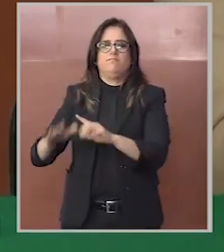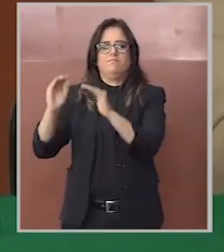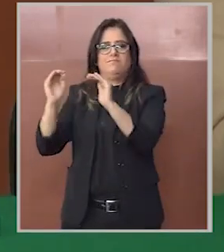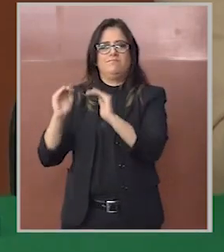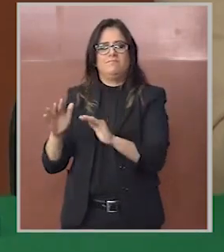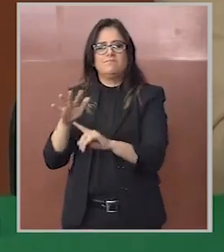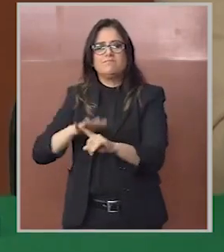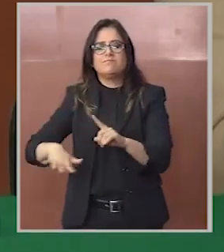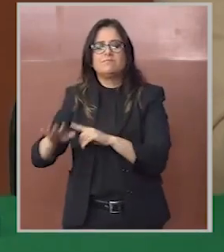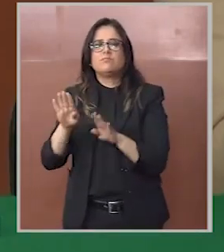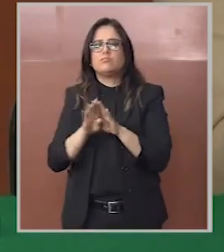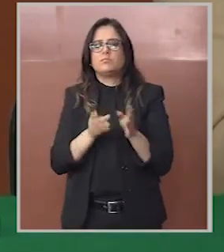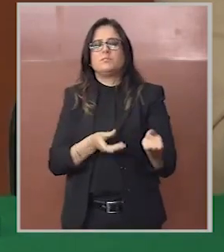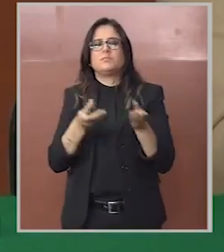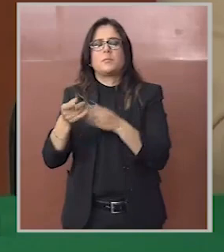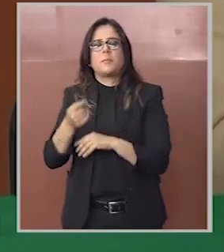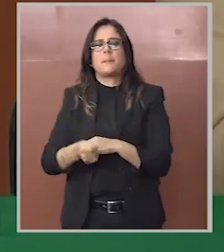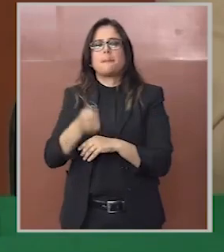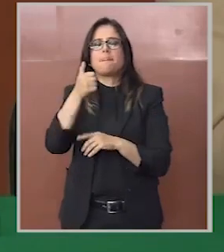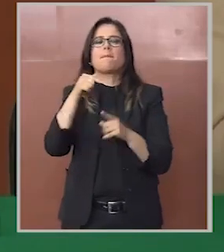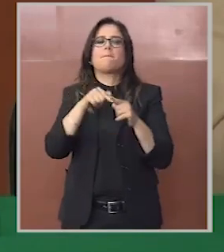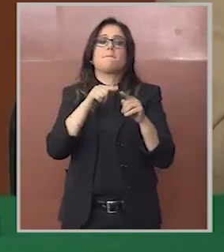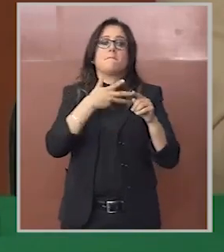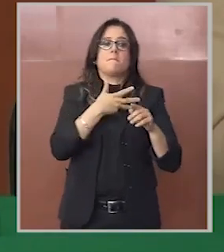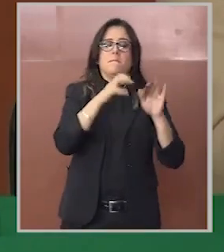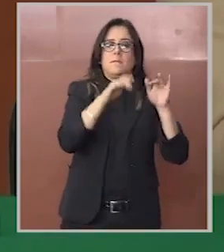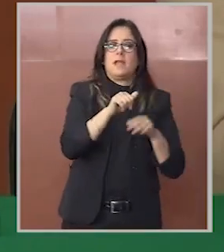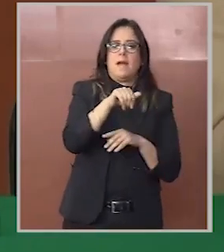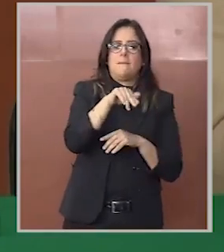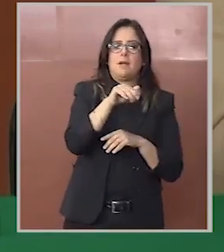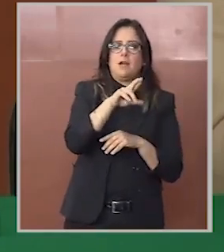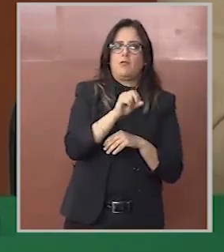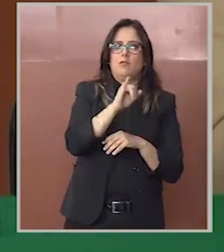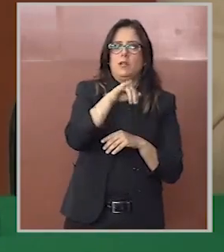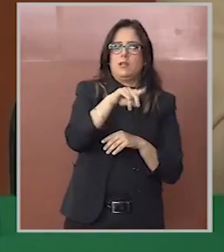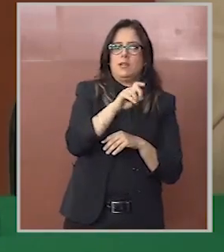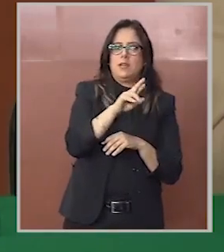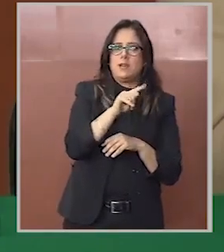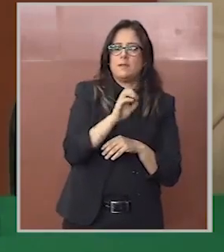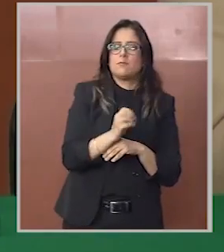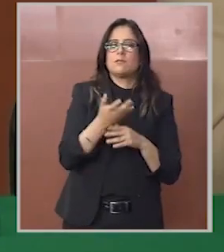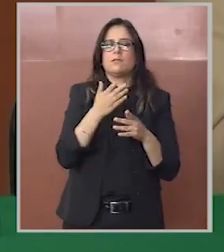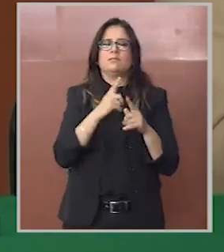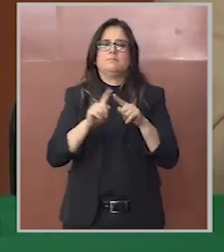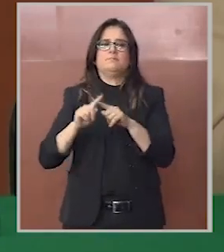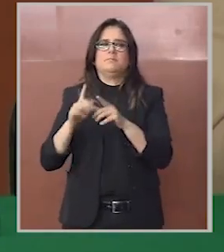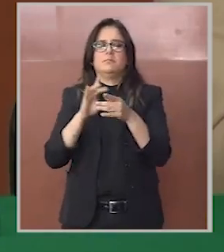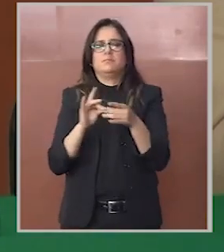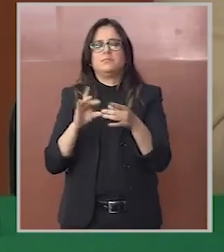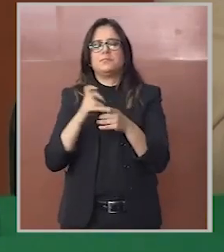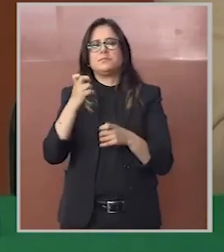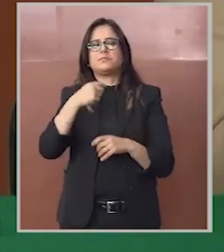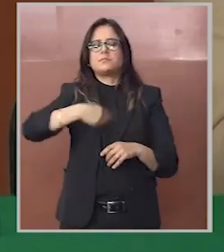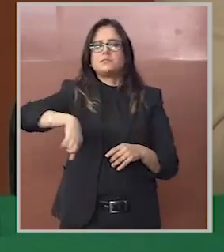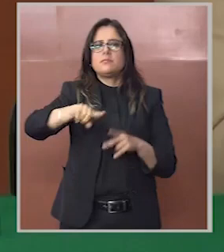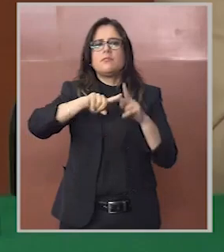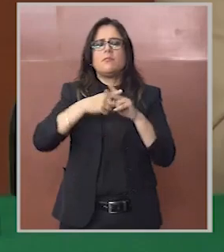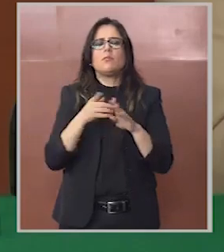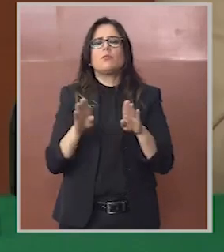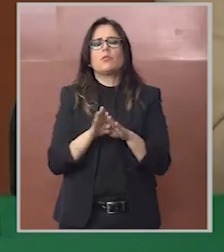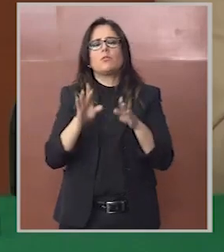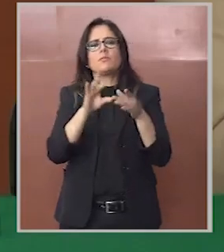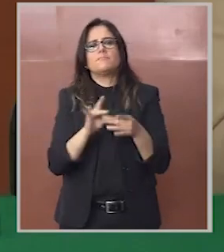ya se había este Amparo indirecto o ante los tribunales colegiados a través de un Amparo directo entonces quisimos empezar abordando bueno